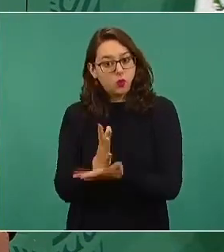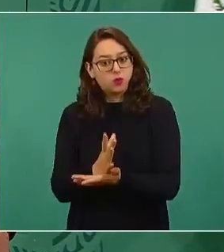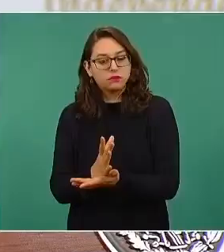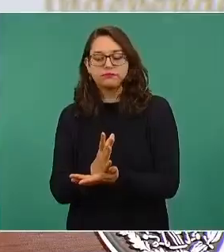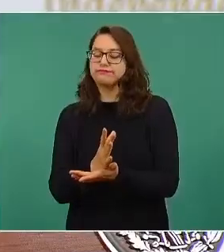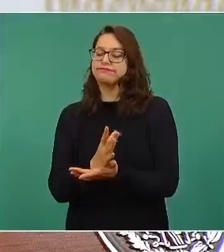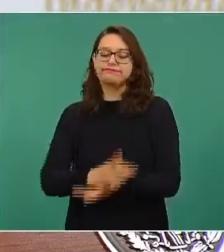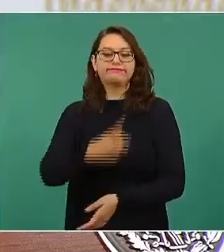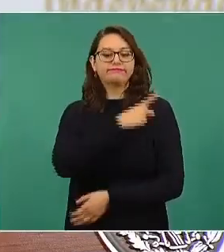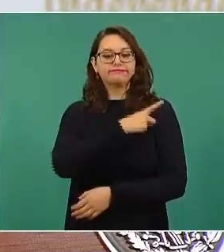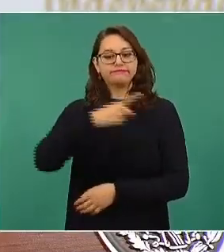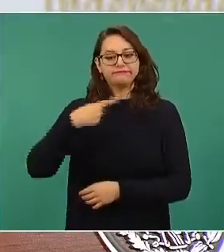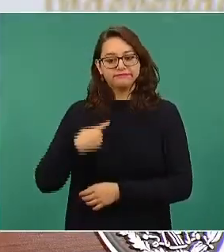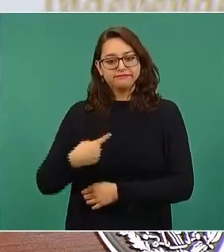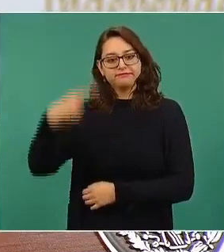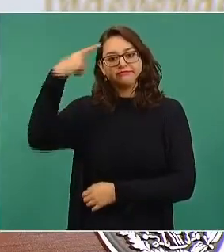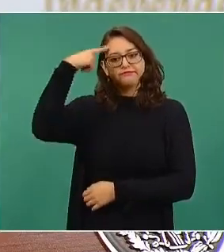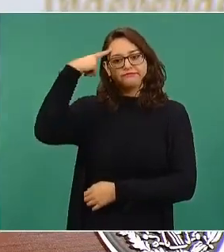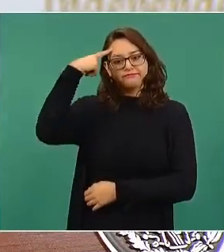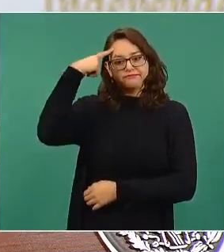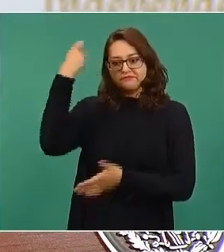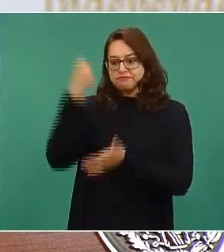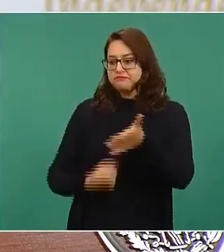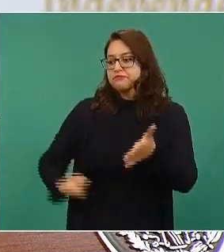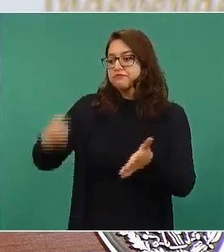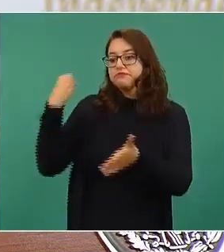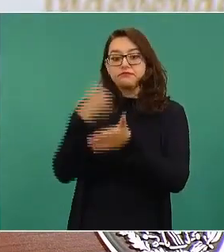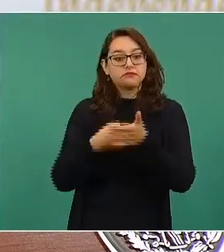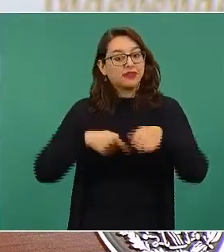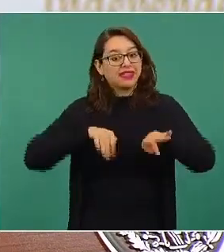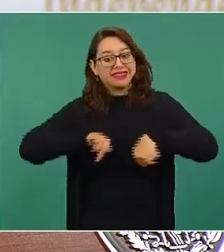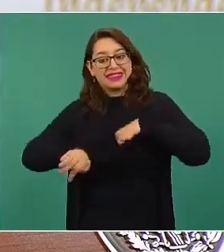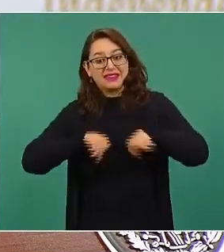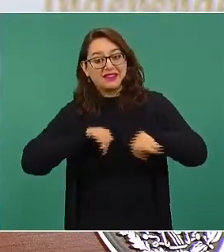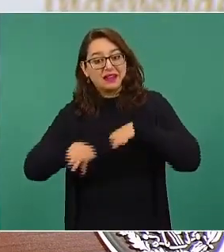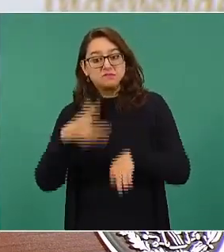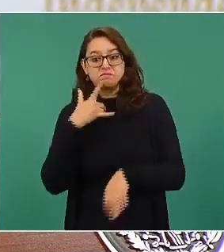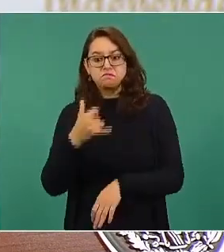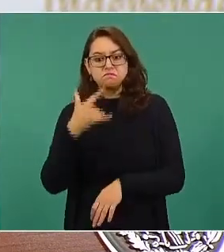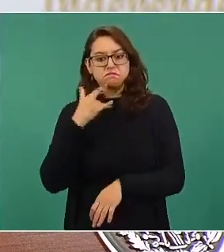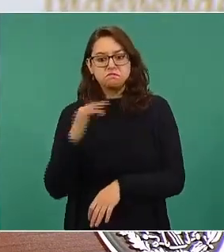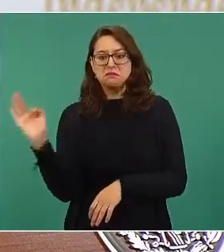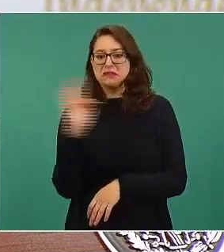El político tiene que estar pensando en transformar, y